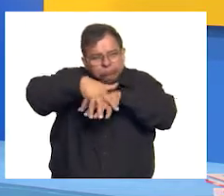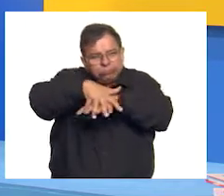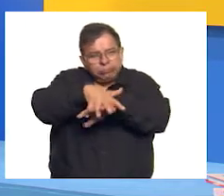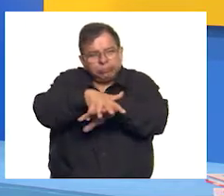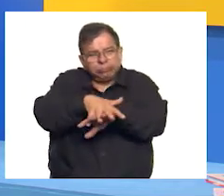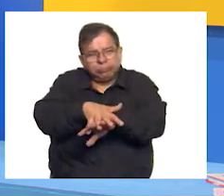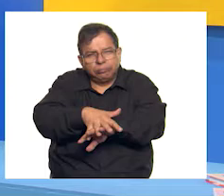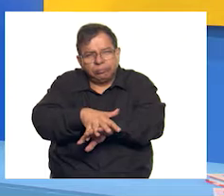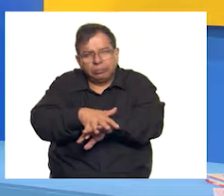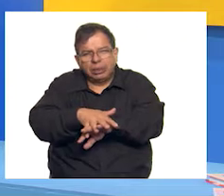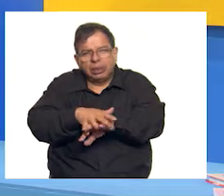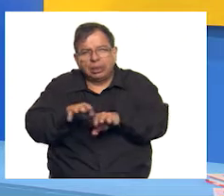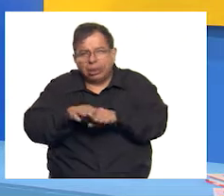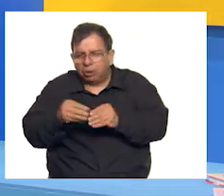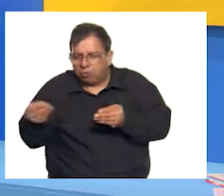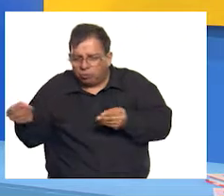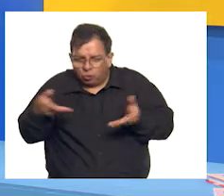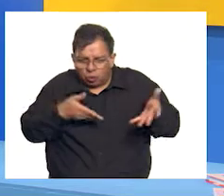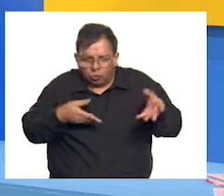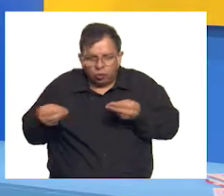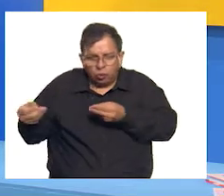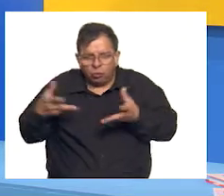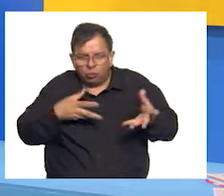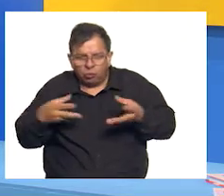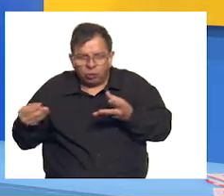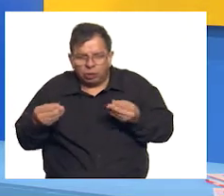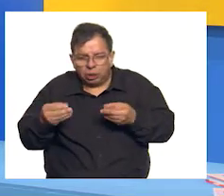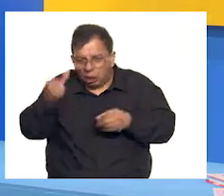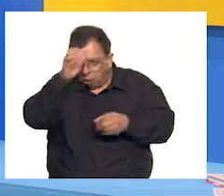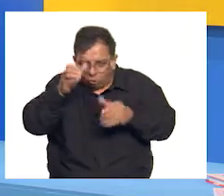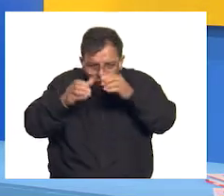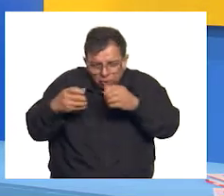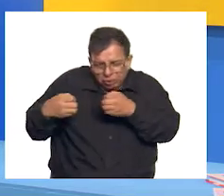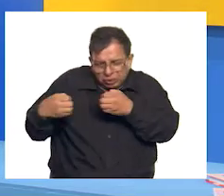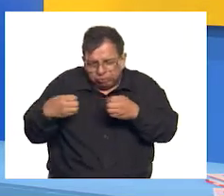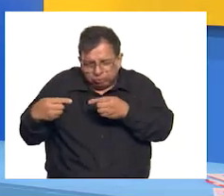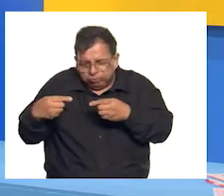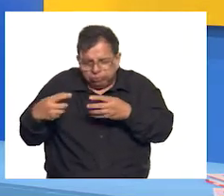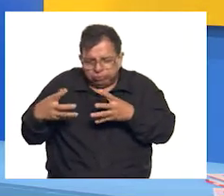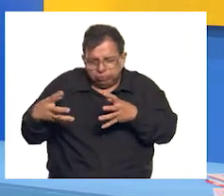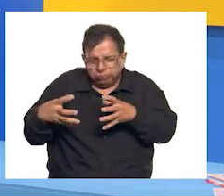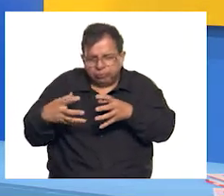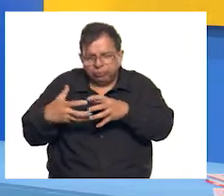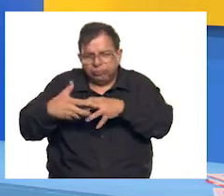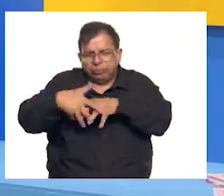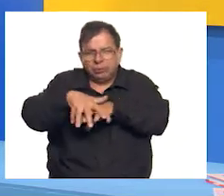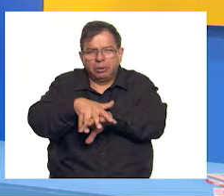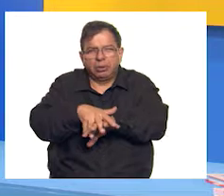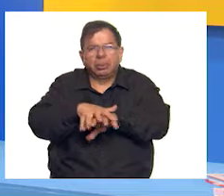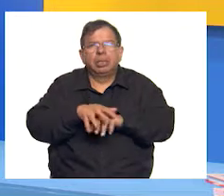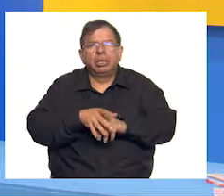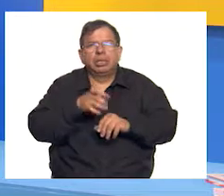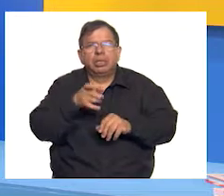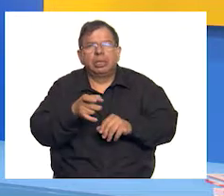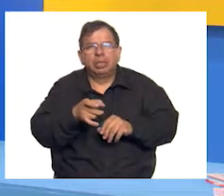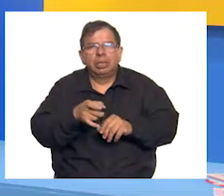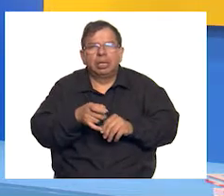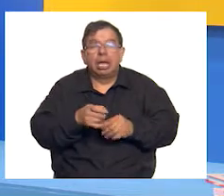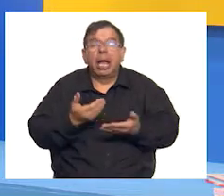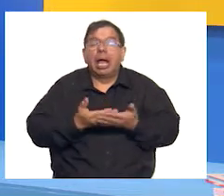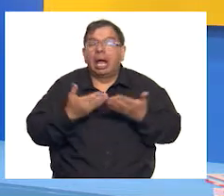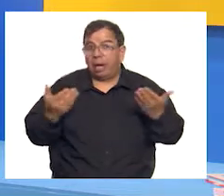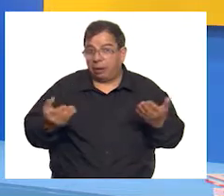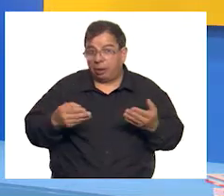también la influencia mutua y la resistencia cultural en diferentes momentos de la historia. En las condiciones del México